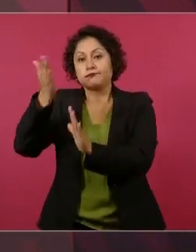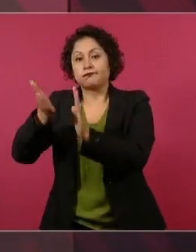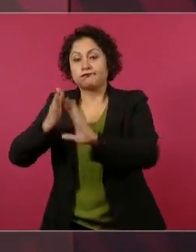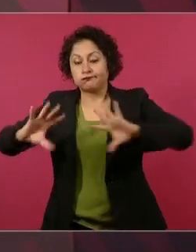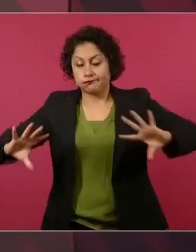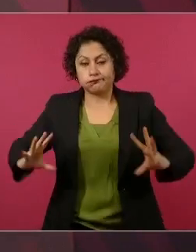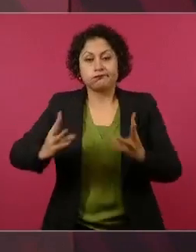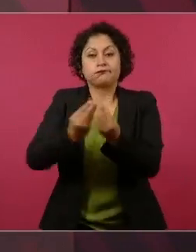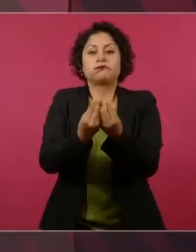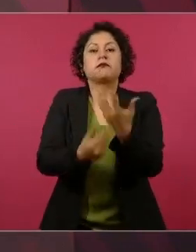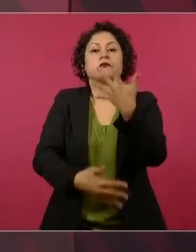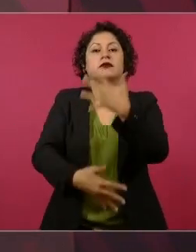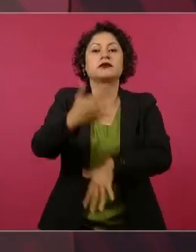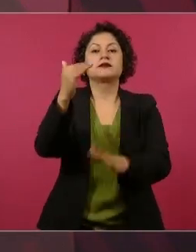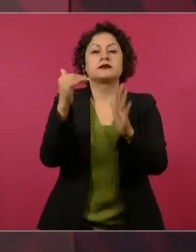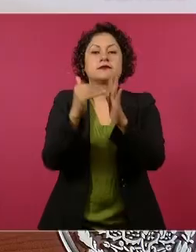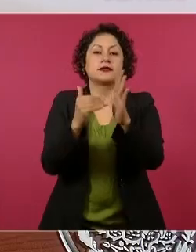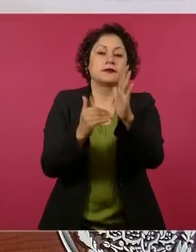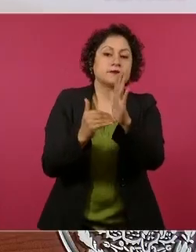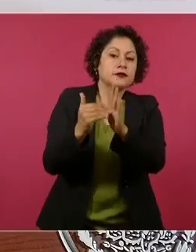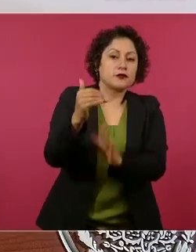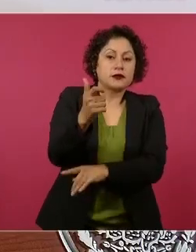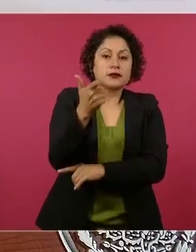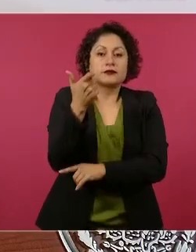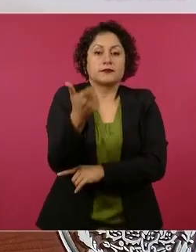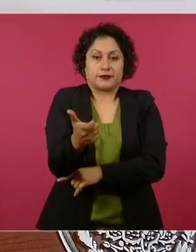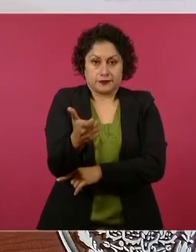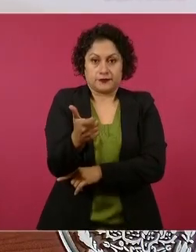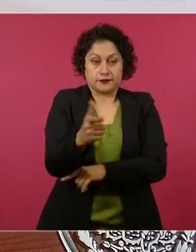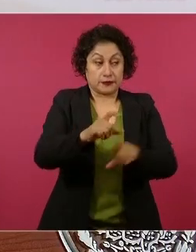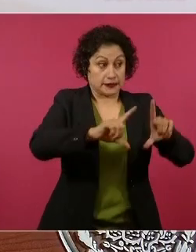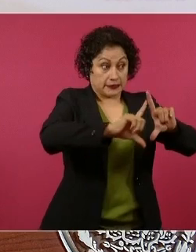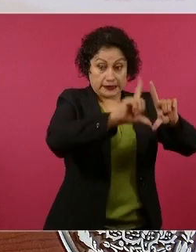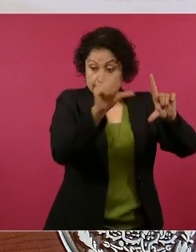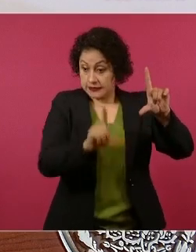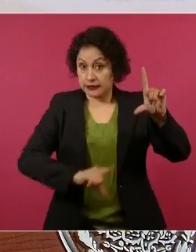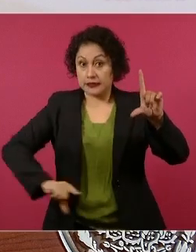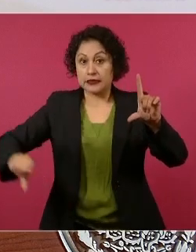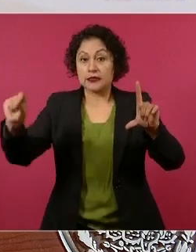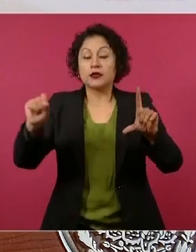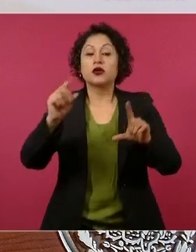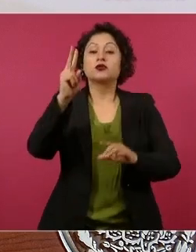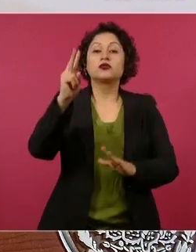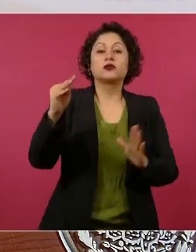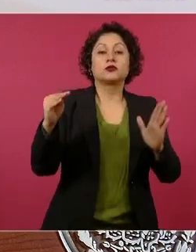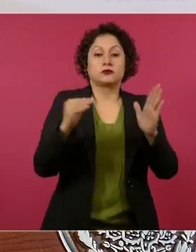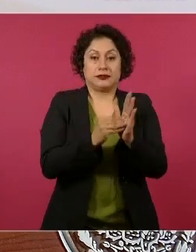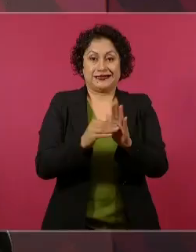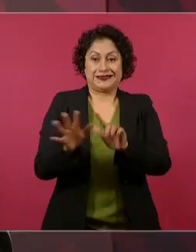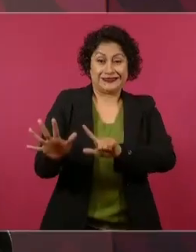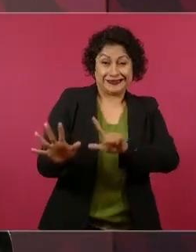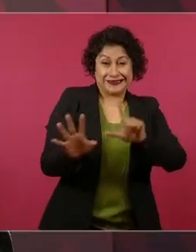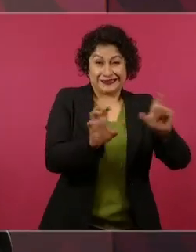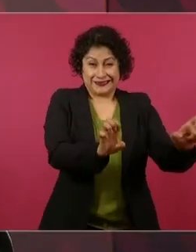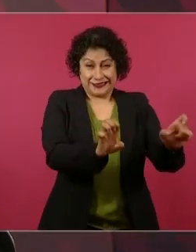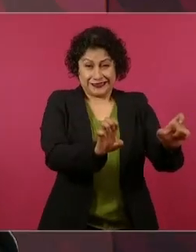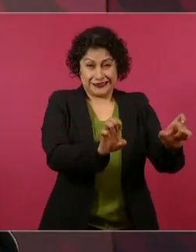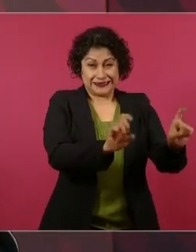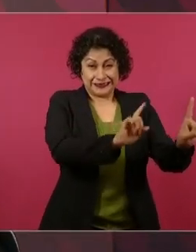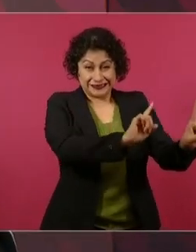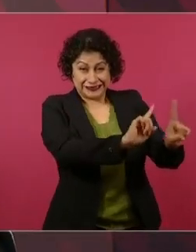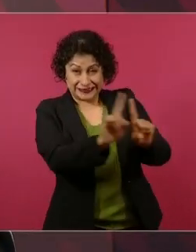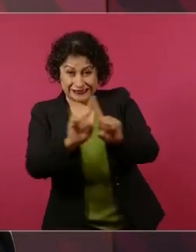15,000 millones de pesos. Las 2,750 sucursales. si